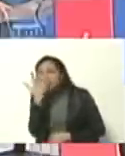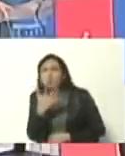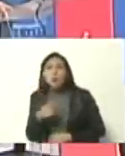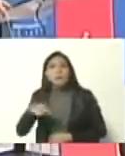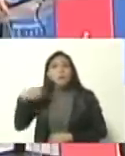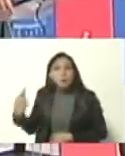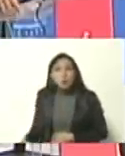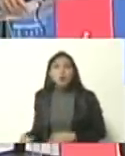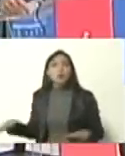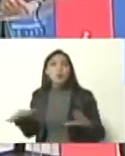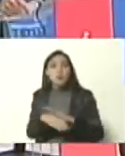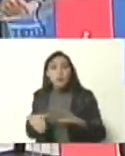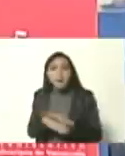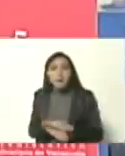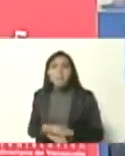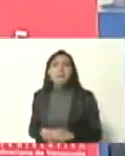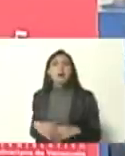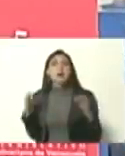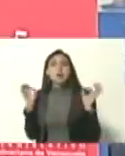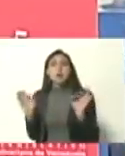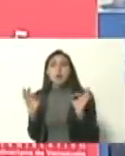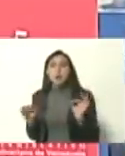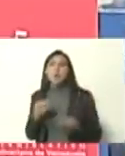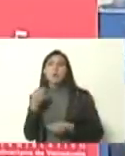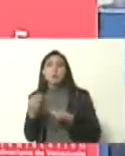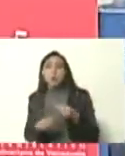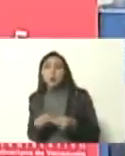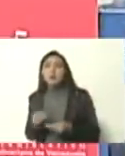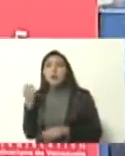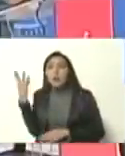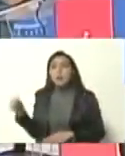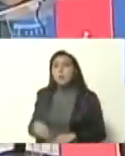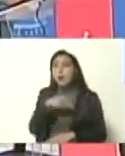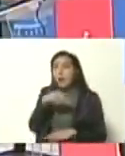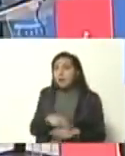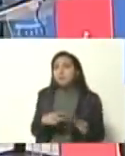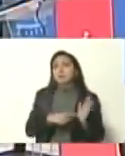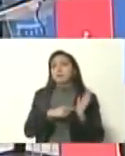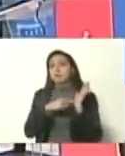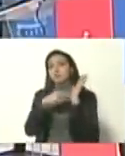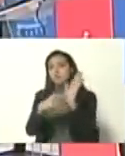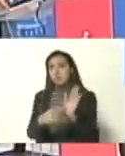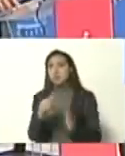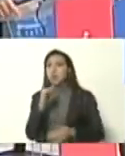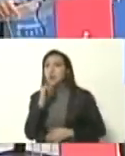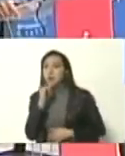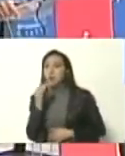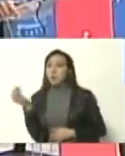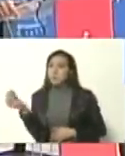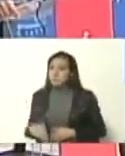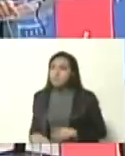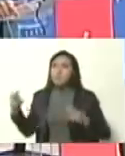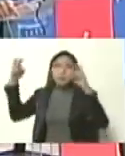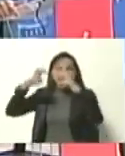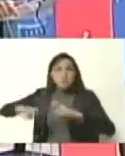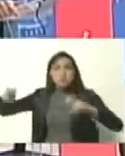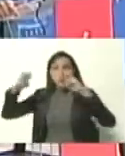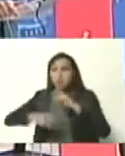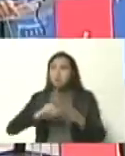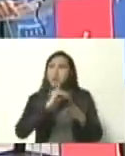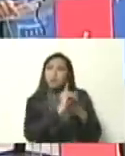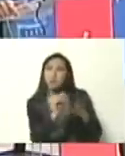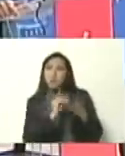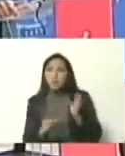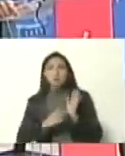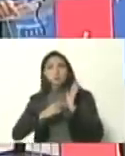martes, en la sesión ordinaria del Parlamento Nacional, vamos a llevar este caso, vamos a llevar otras evidencias que hemos venido recabando y